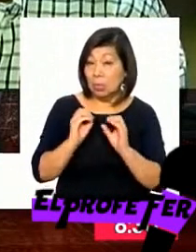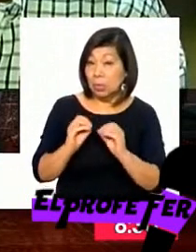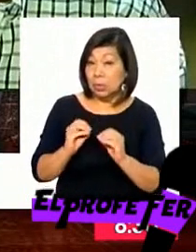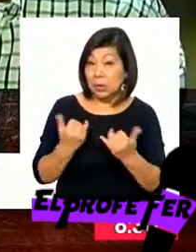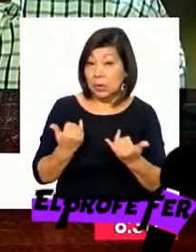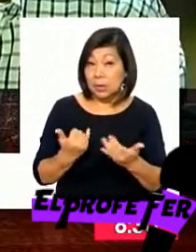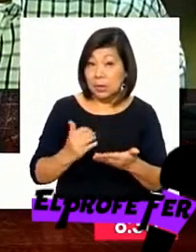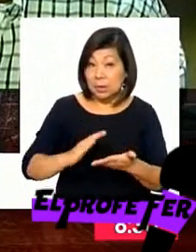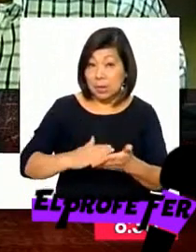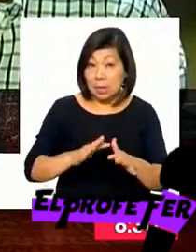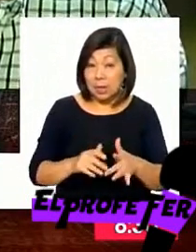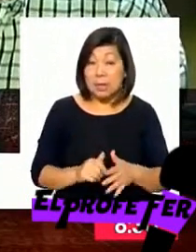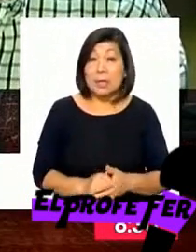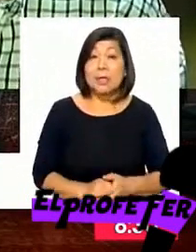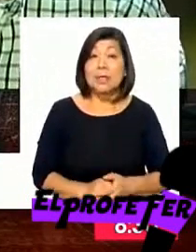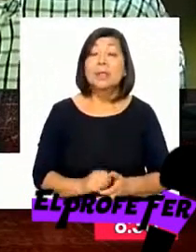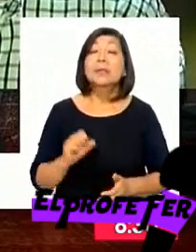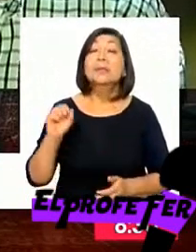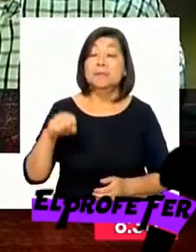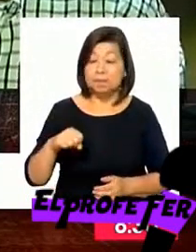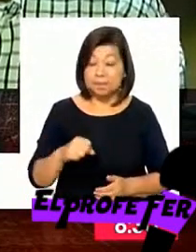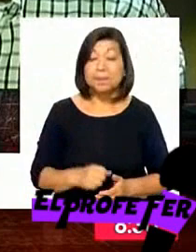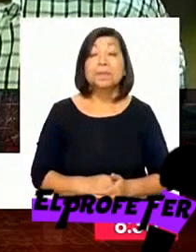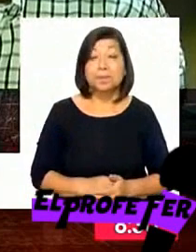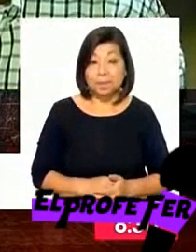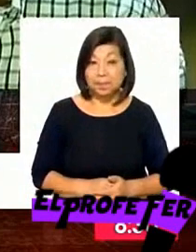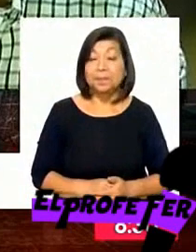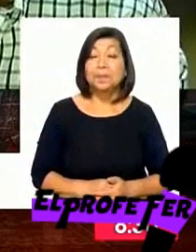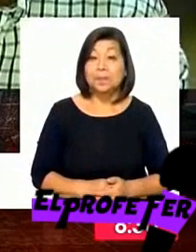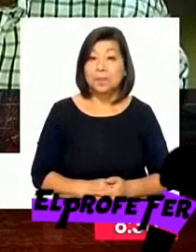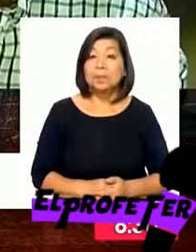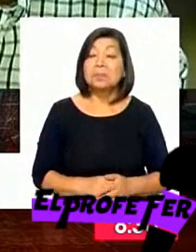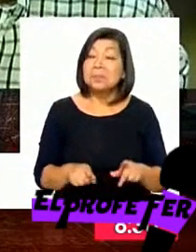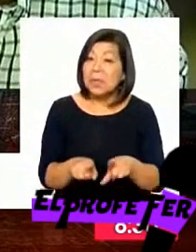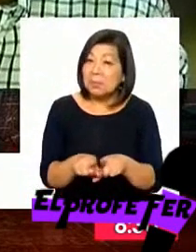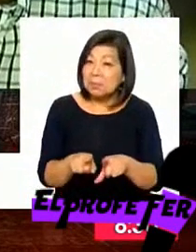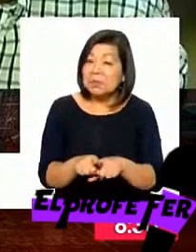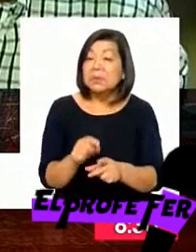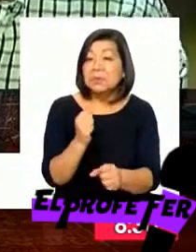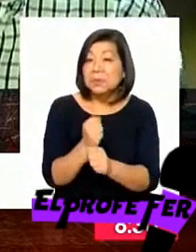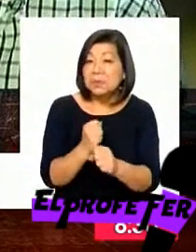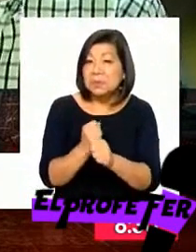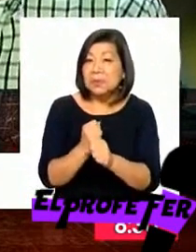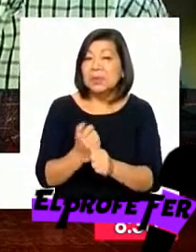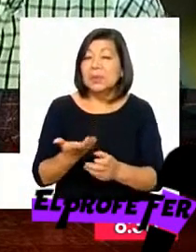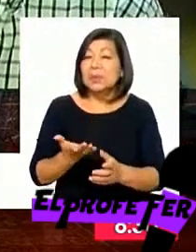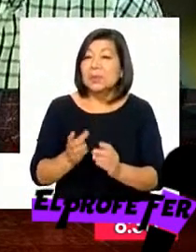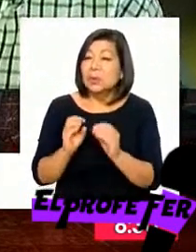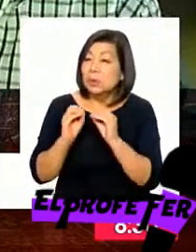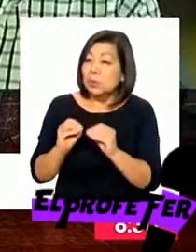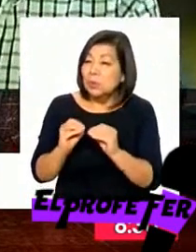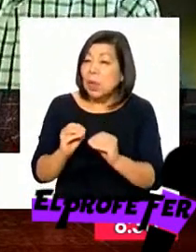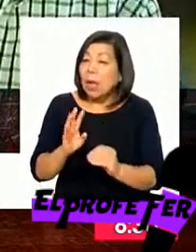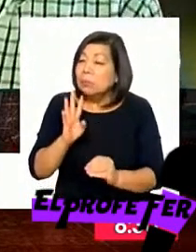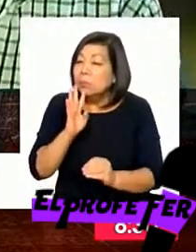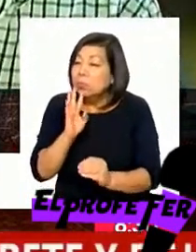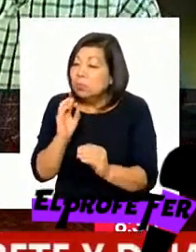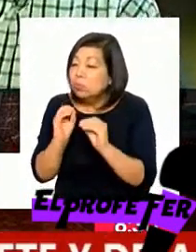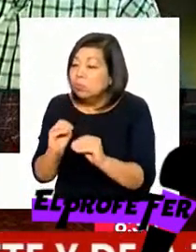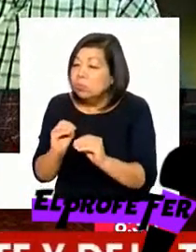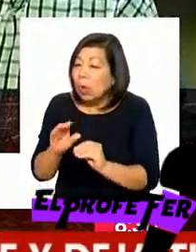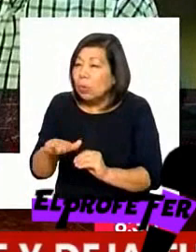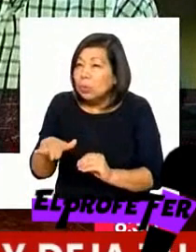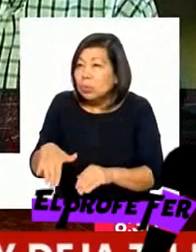de estas tablets? Así es, claro, las actividades de soporte emocional van a estar cargadas